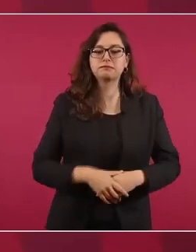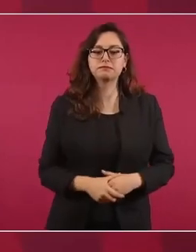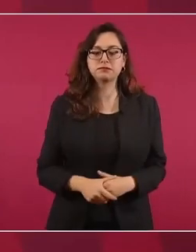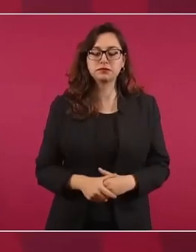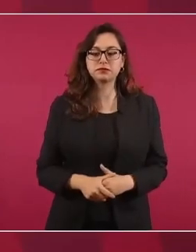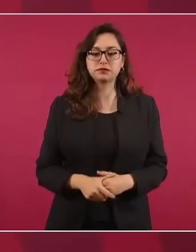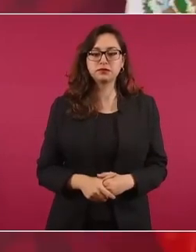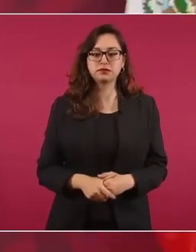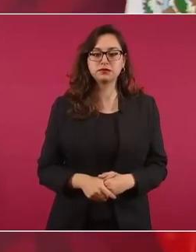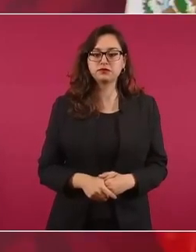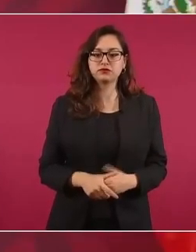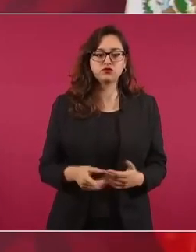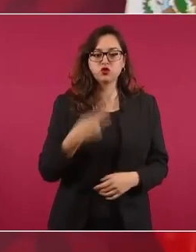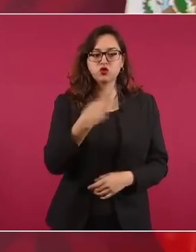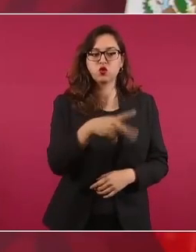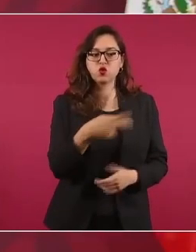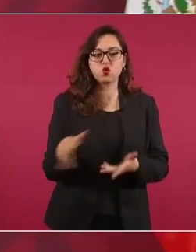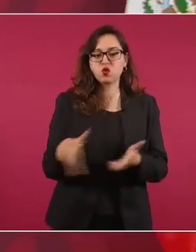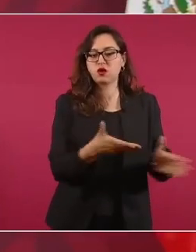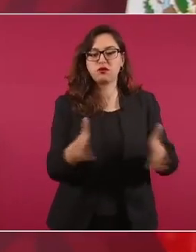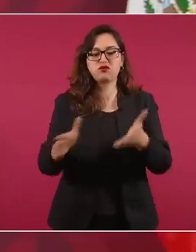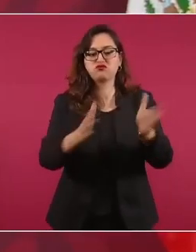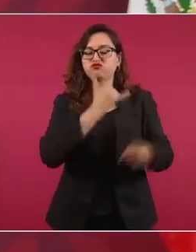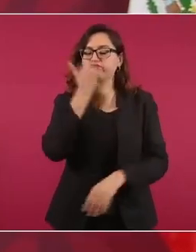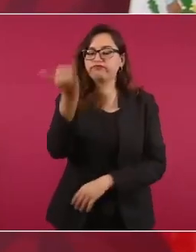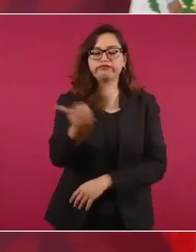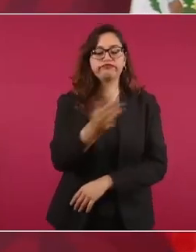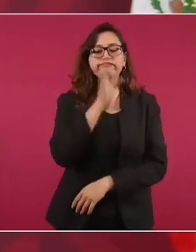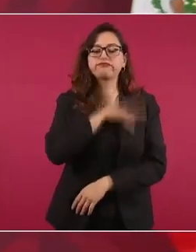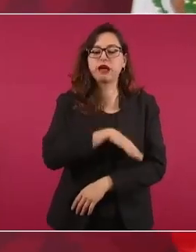no es por ahí la cosa.